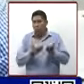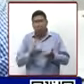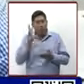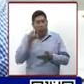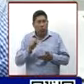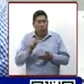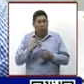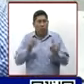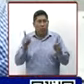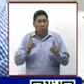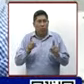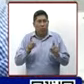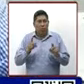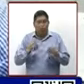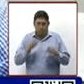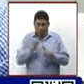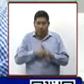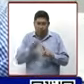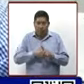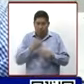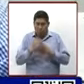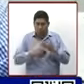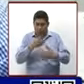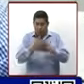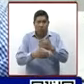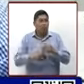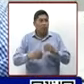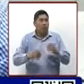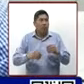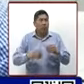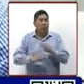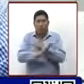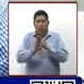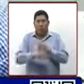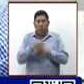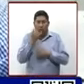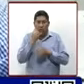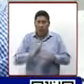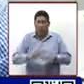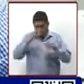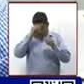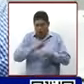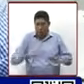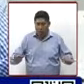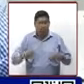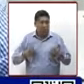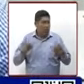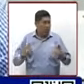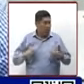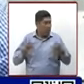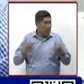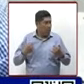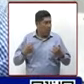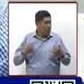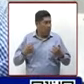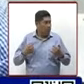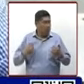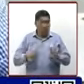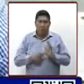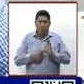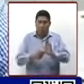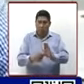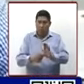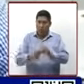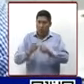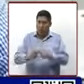Sin embargo, en las gestiones que nosotros hemos desarrollado como Defensoría Niña, Niño, Adolescente del Gobierno Autónomo Municipal de La Paz, han mostrado